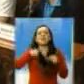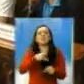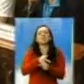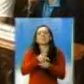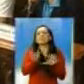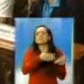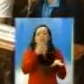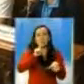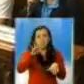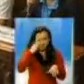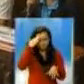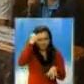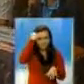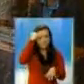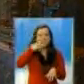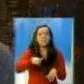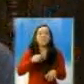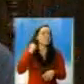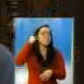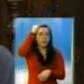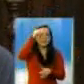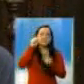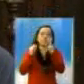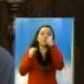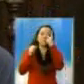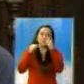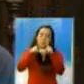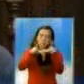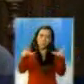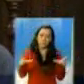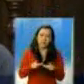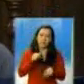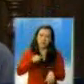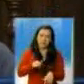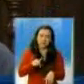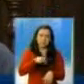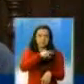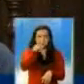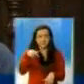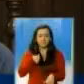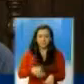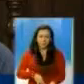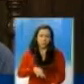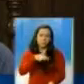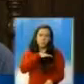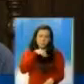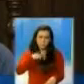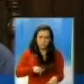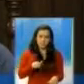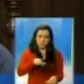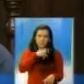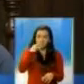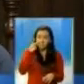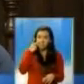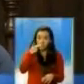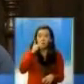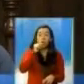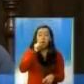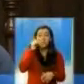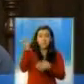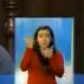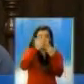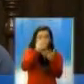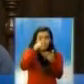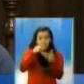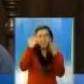como a los demás competidores. Como atleta, como guatemalteca, es de que este ejemplo que nos está dando Eric el día